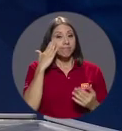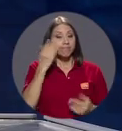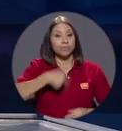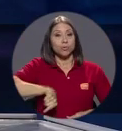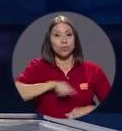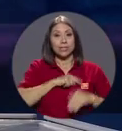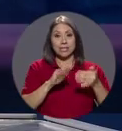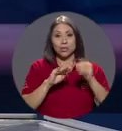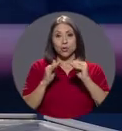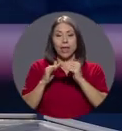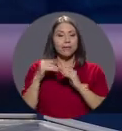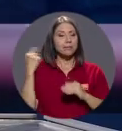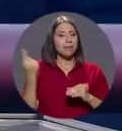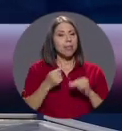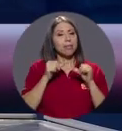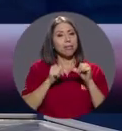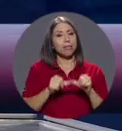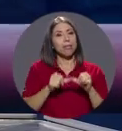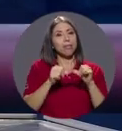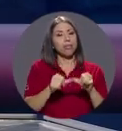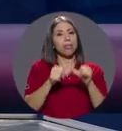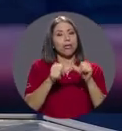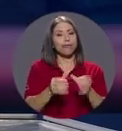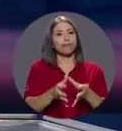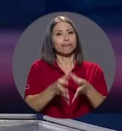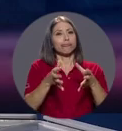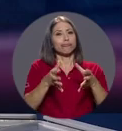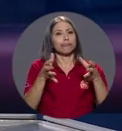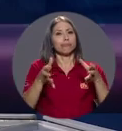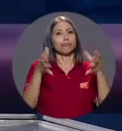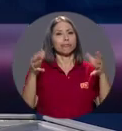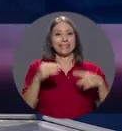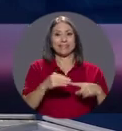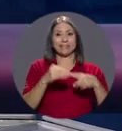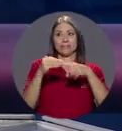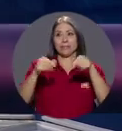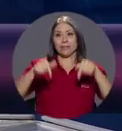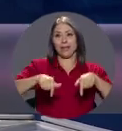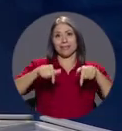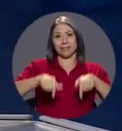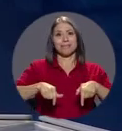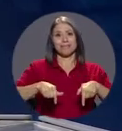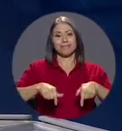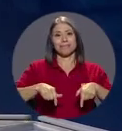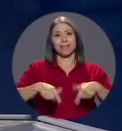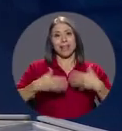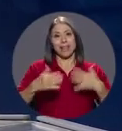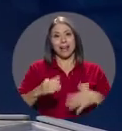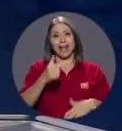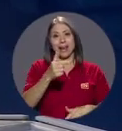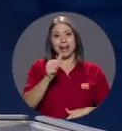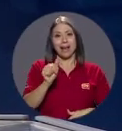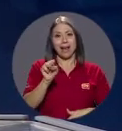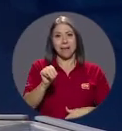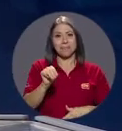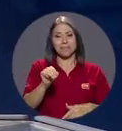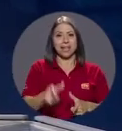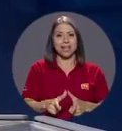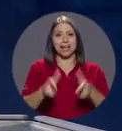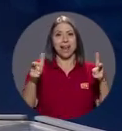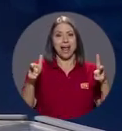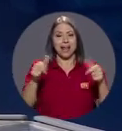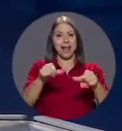Es un hecho pues que nuestras ciudades se mantienen en constante crecimiento, sobre todo aquí, como mencionábamos en el primer bloque, en la gran